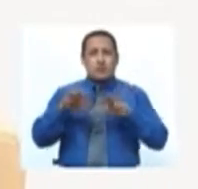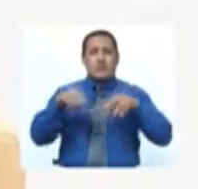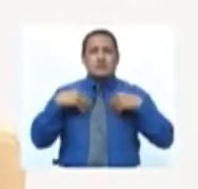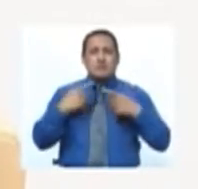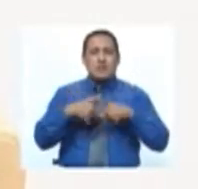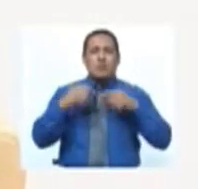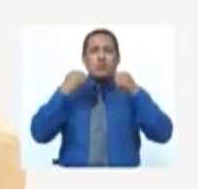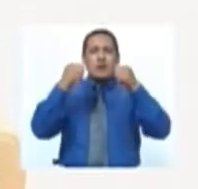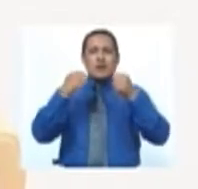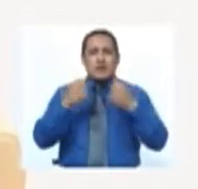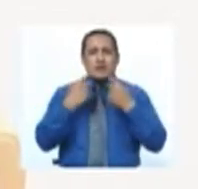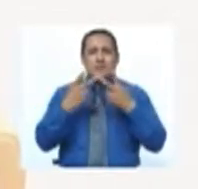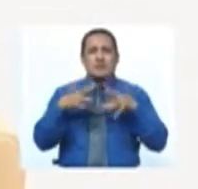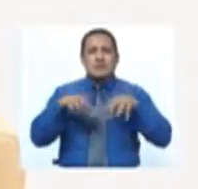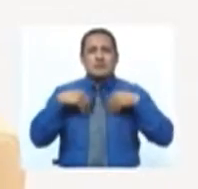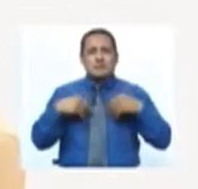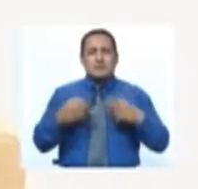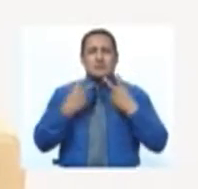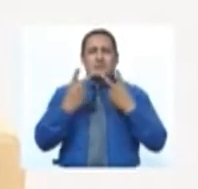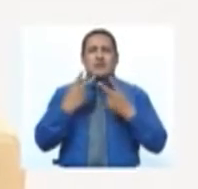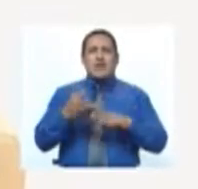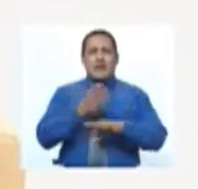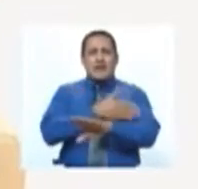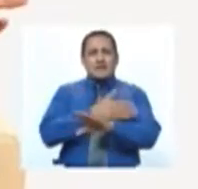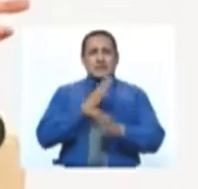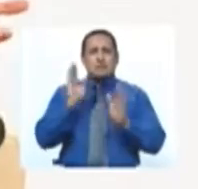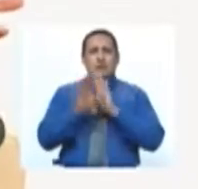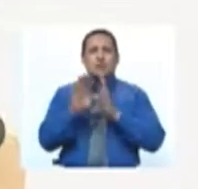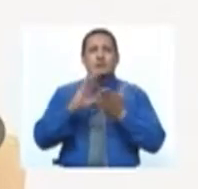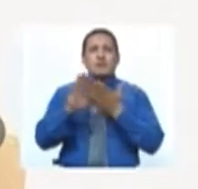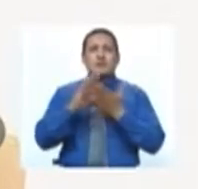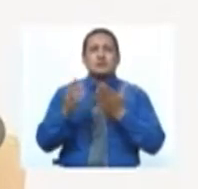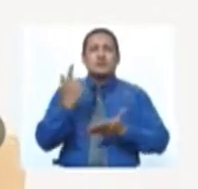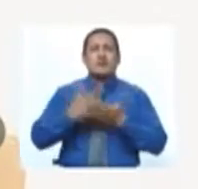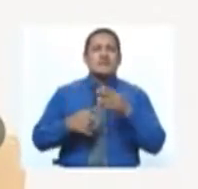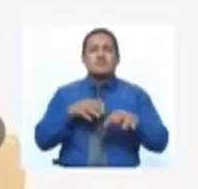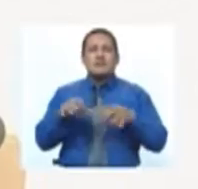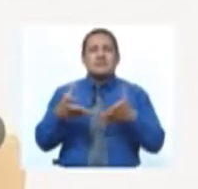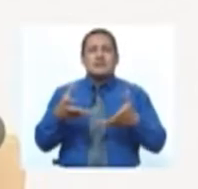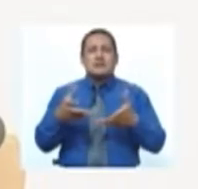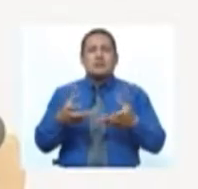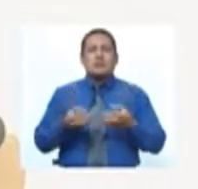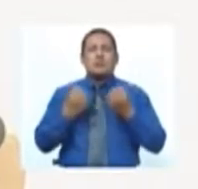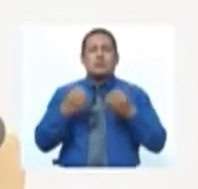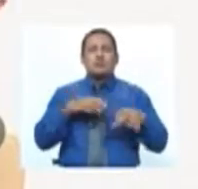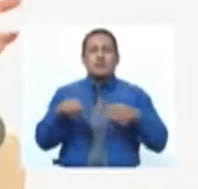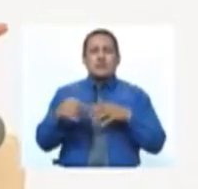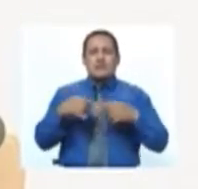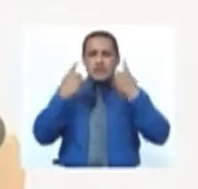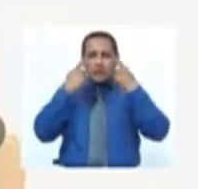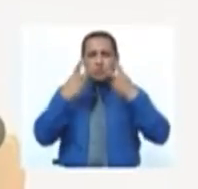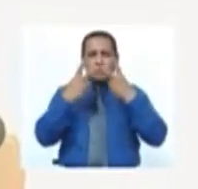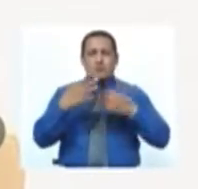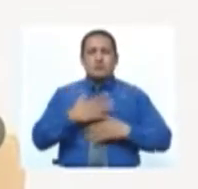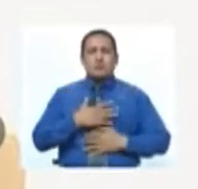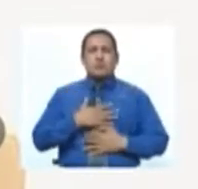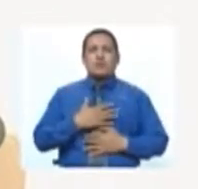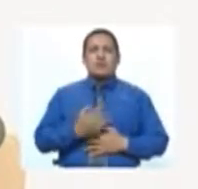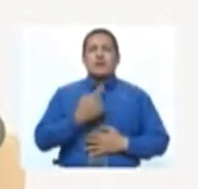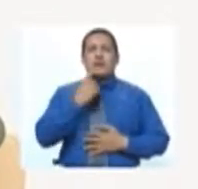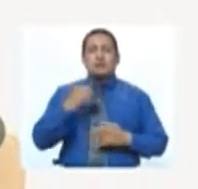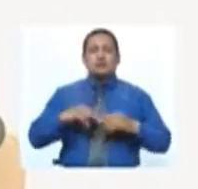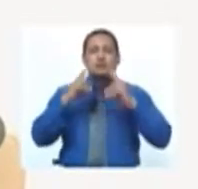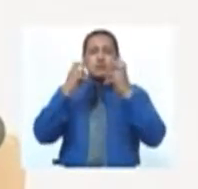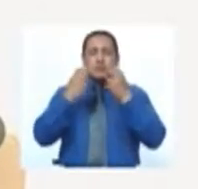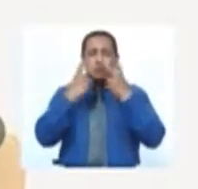hay manifestaciones que se tienen que dar licencias, no se tienen que dar. Claro. ¿Cómo es el concepto de titularidad, ¿no? Entonces